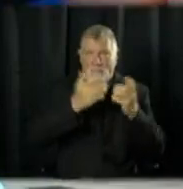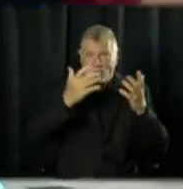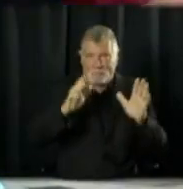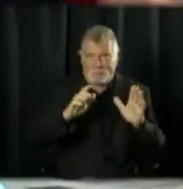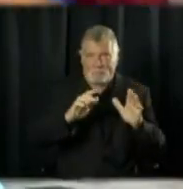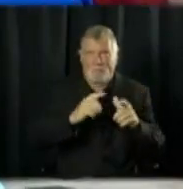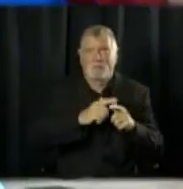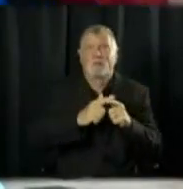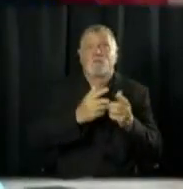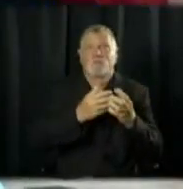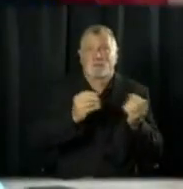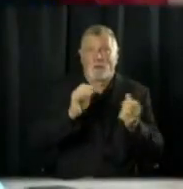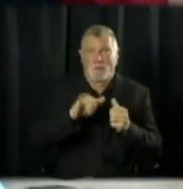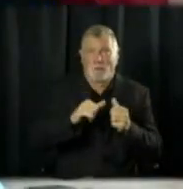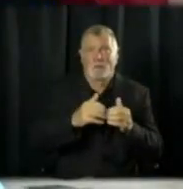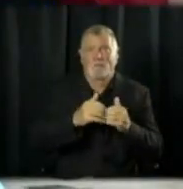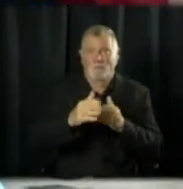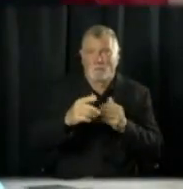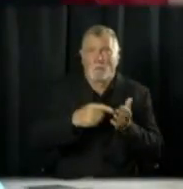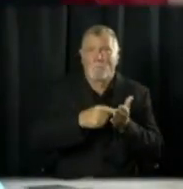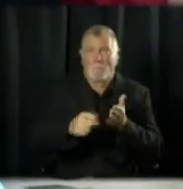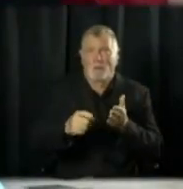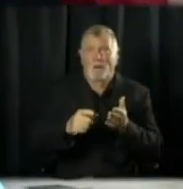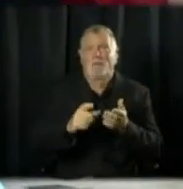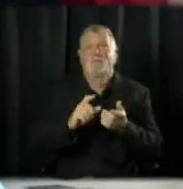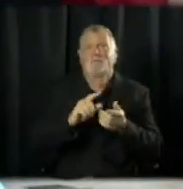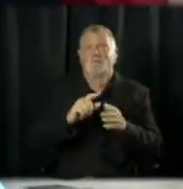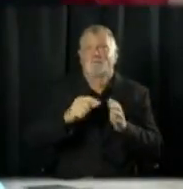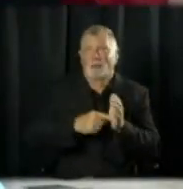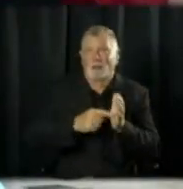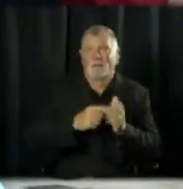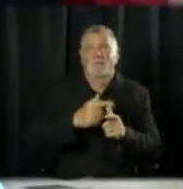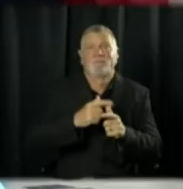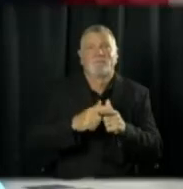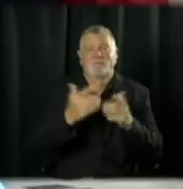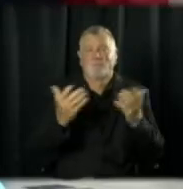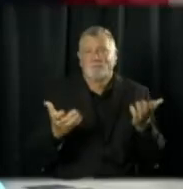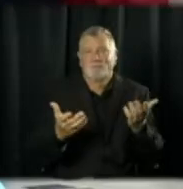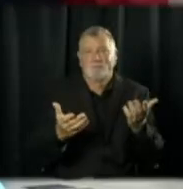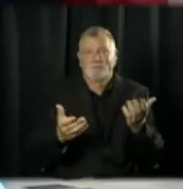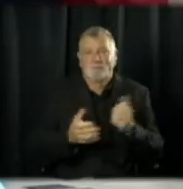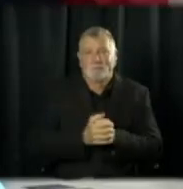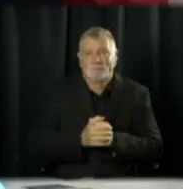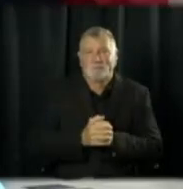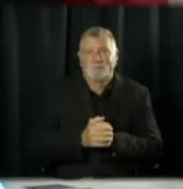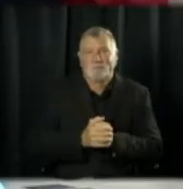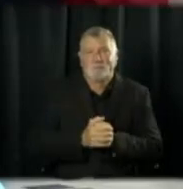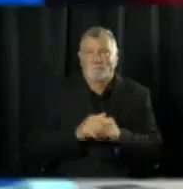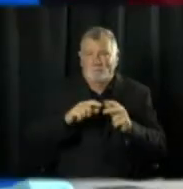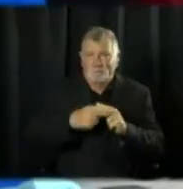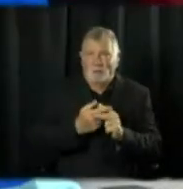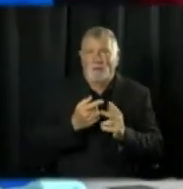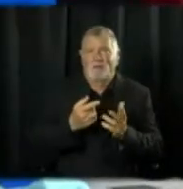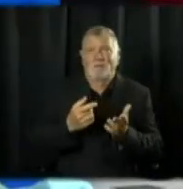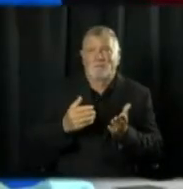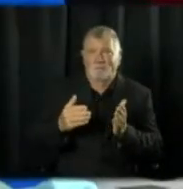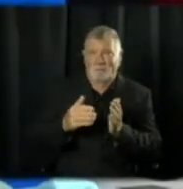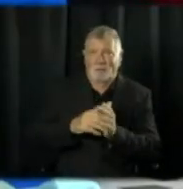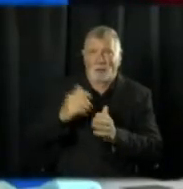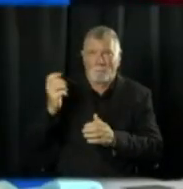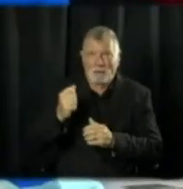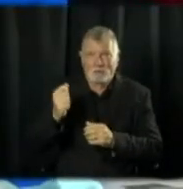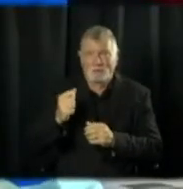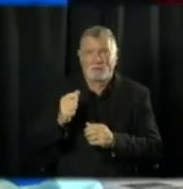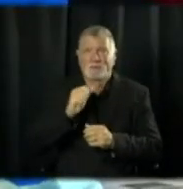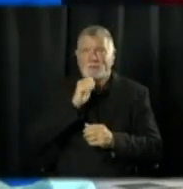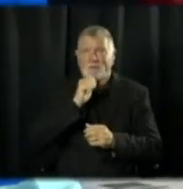ajuste, soluciona estas cosas y continúa y paga su deuda reestructurada. Y comienza a financiar